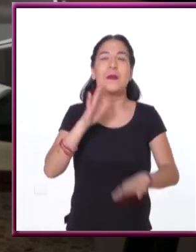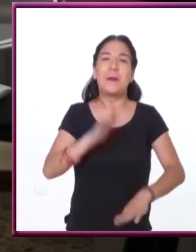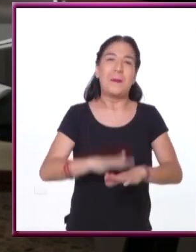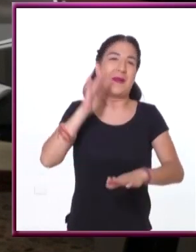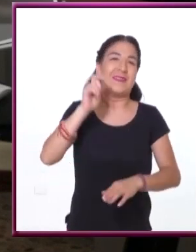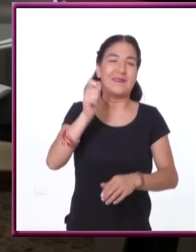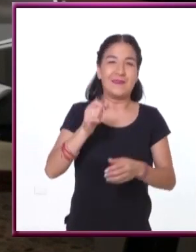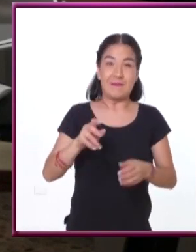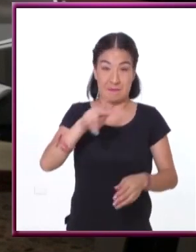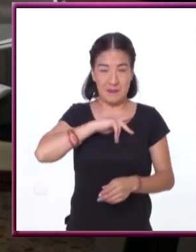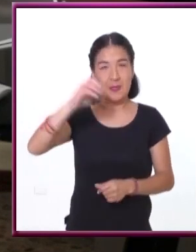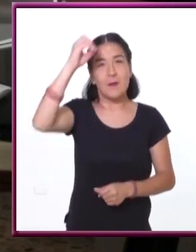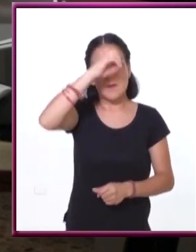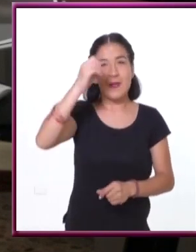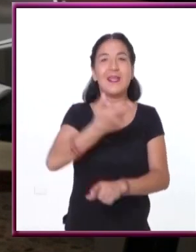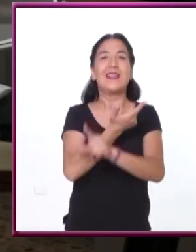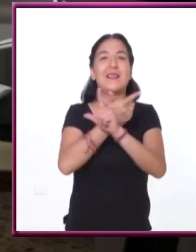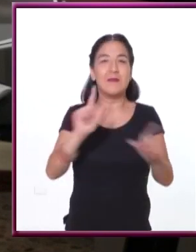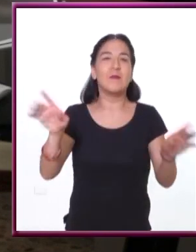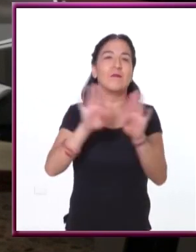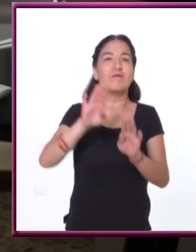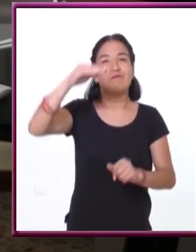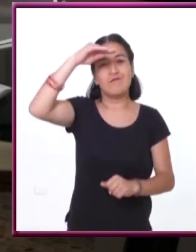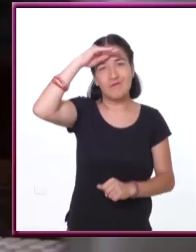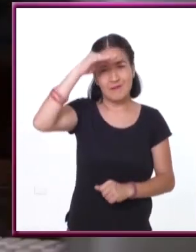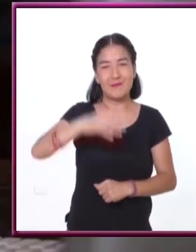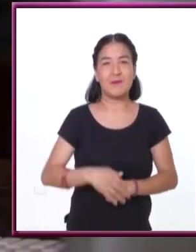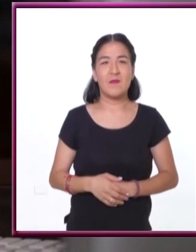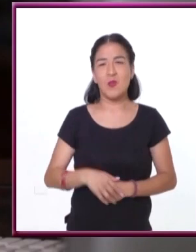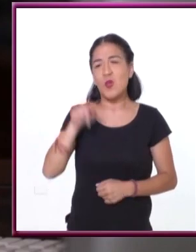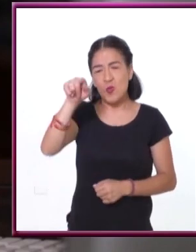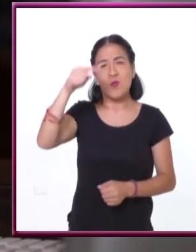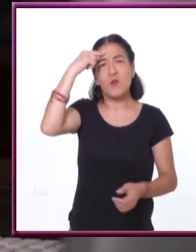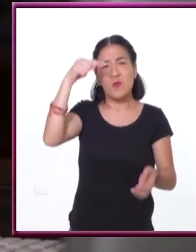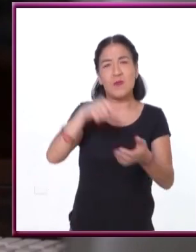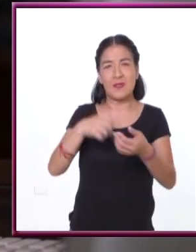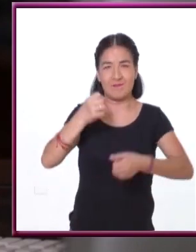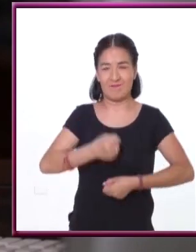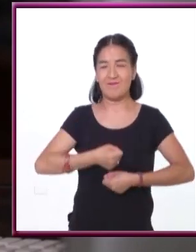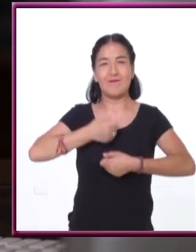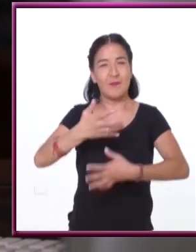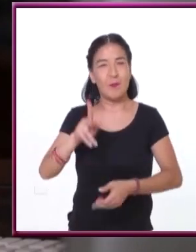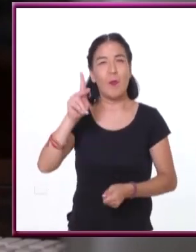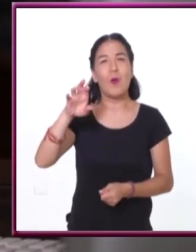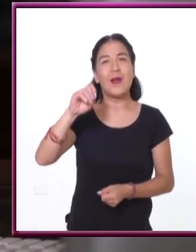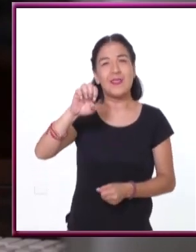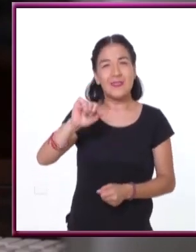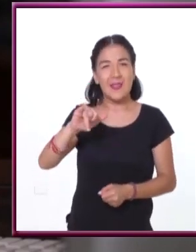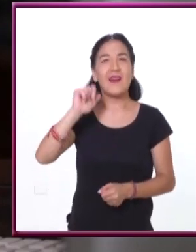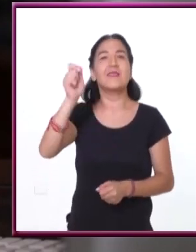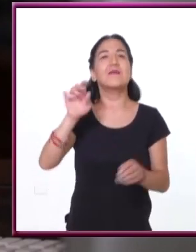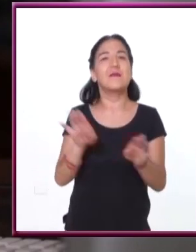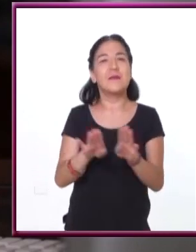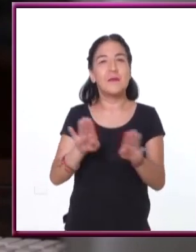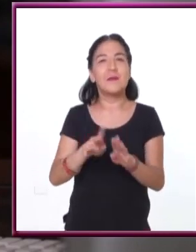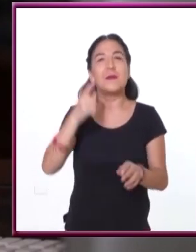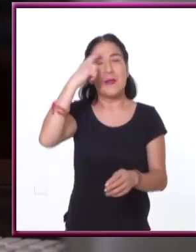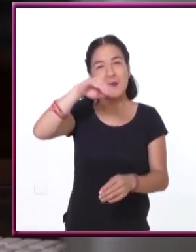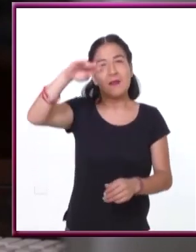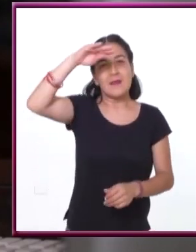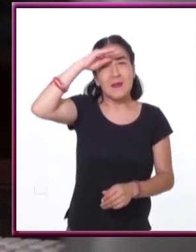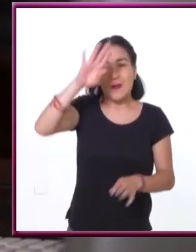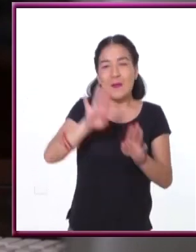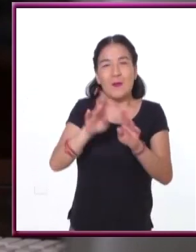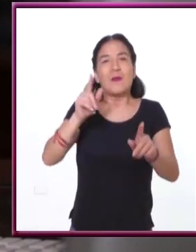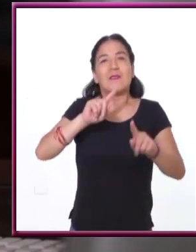en mi opinión, de la libertad de pensamiento. ¿Tú crees que la poesía hace posible esto de pensar en